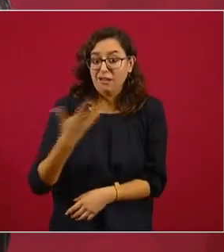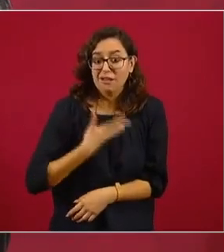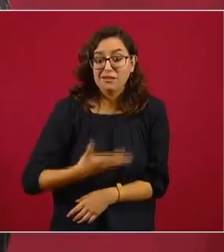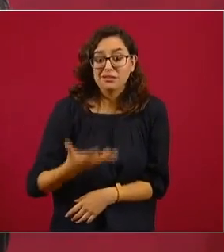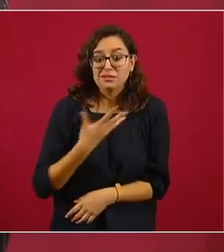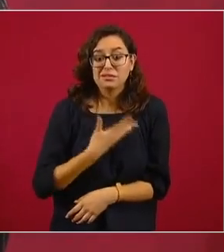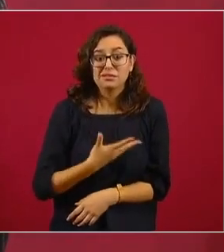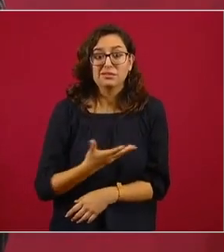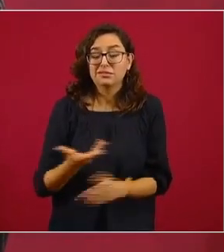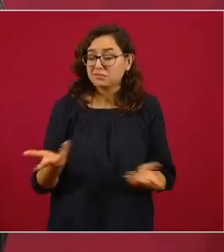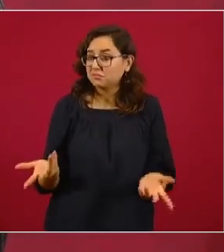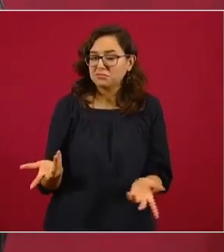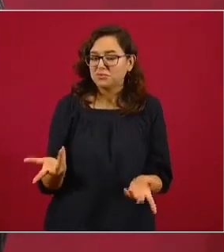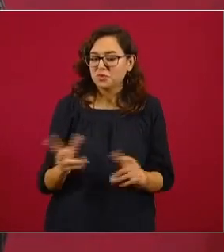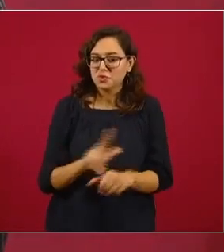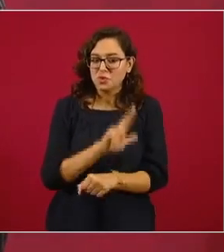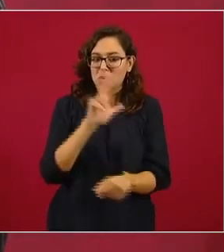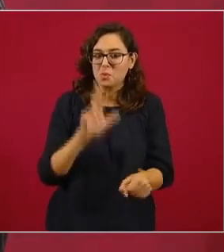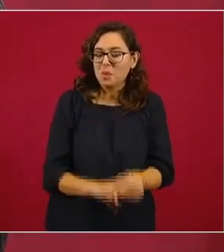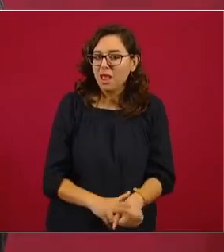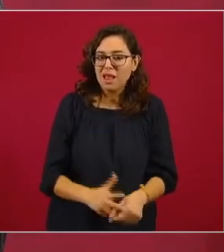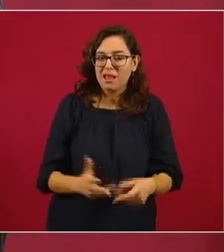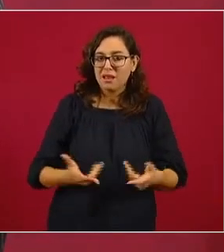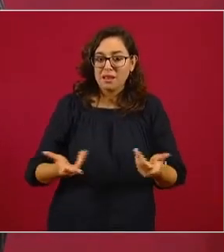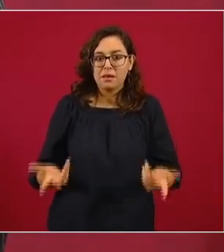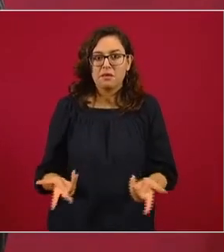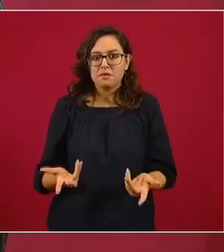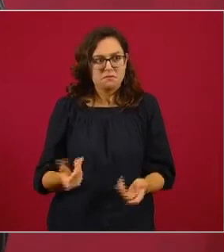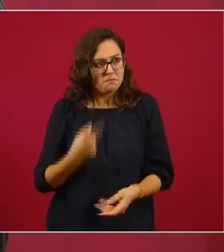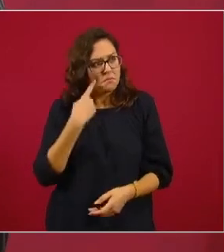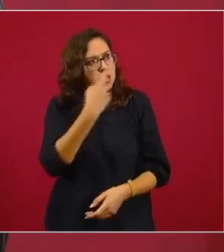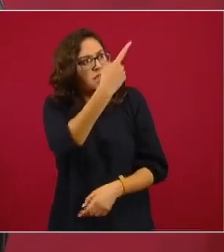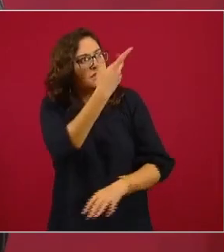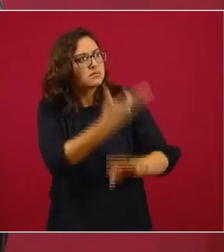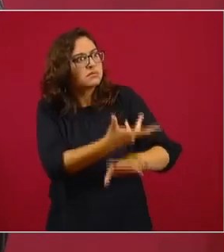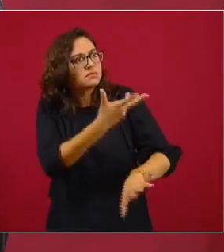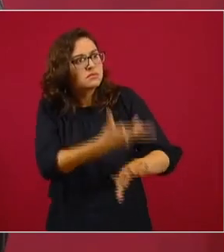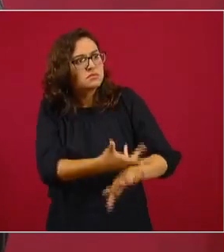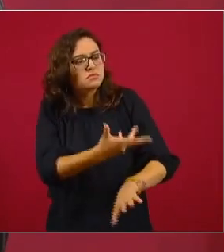escuchen los discursos de campaña en Estados Unidos.